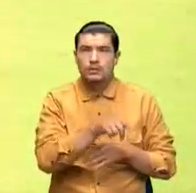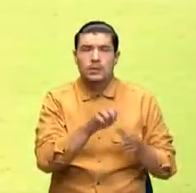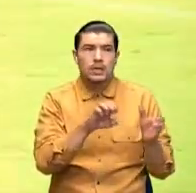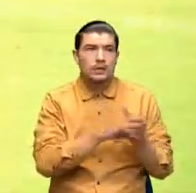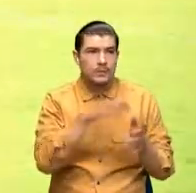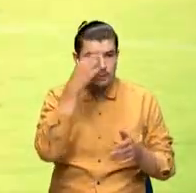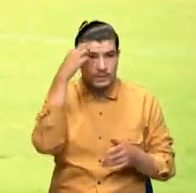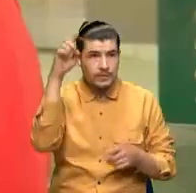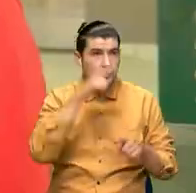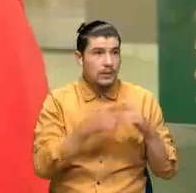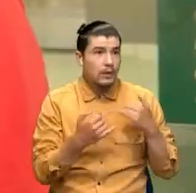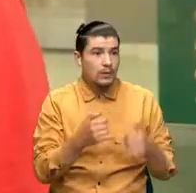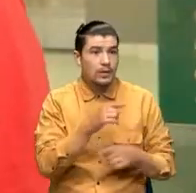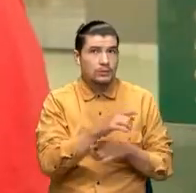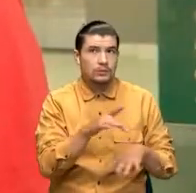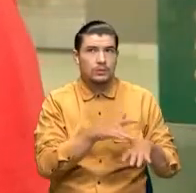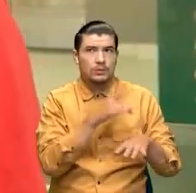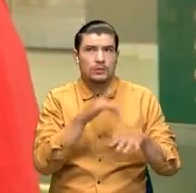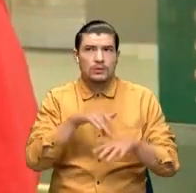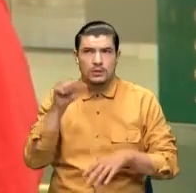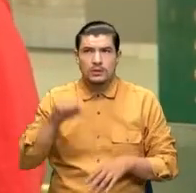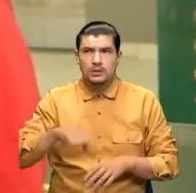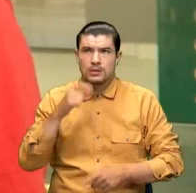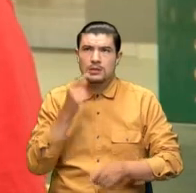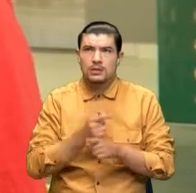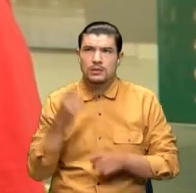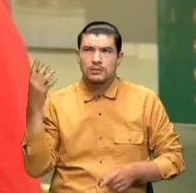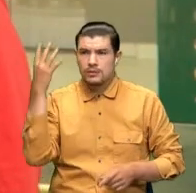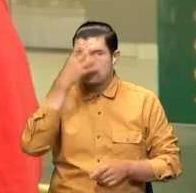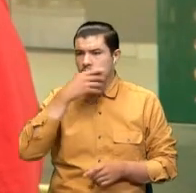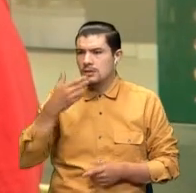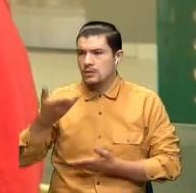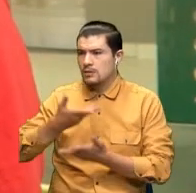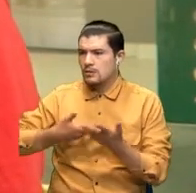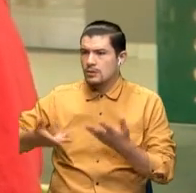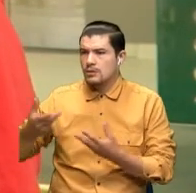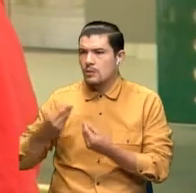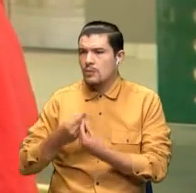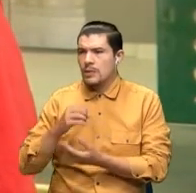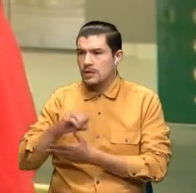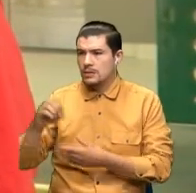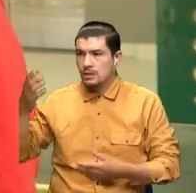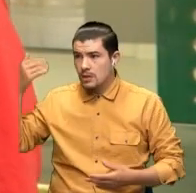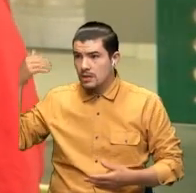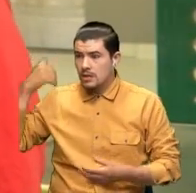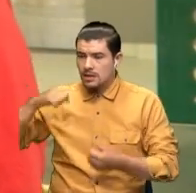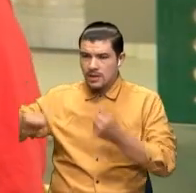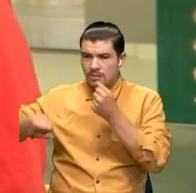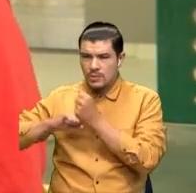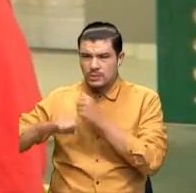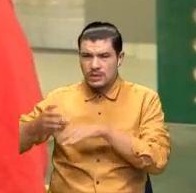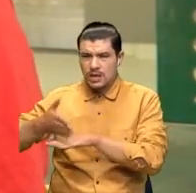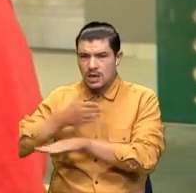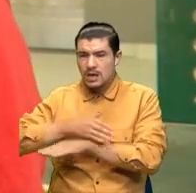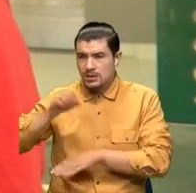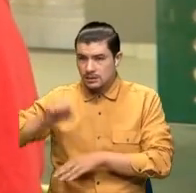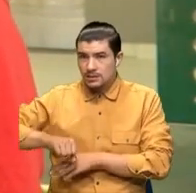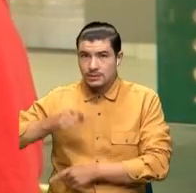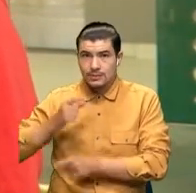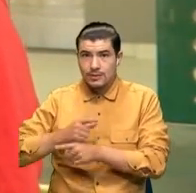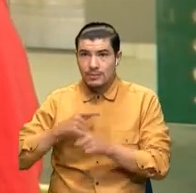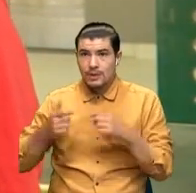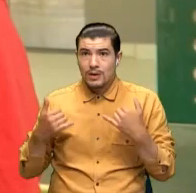lo motiva es bonito es bonito que sí compañeros que han estado con uno desde antes les estén